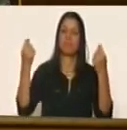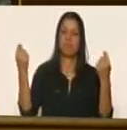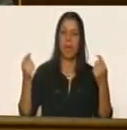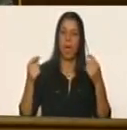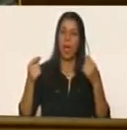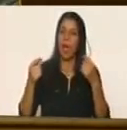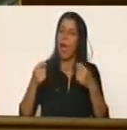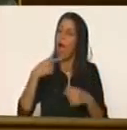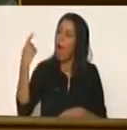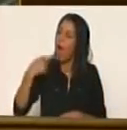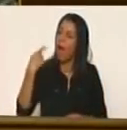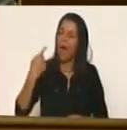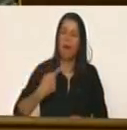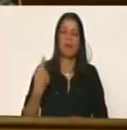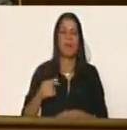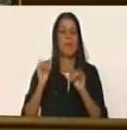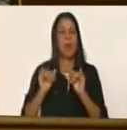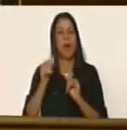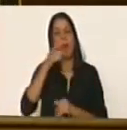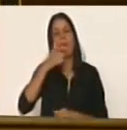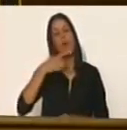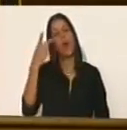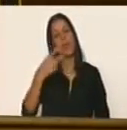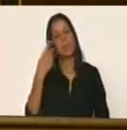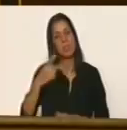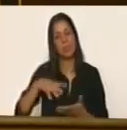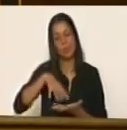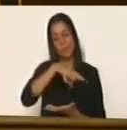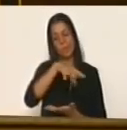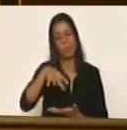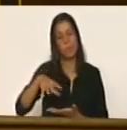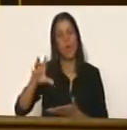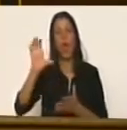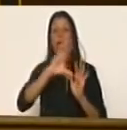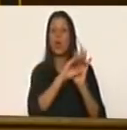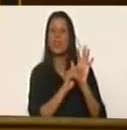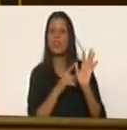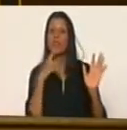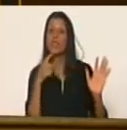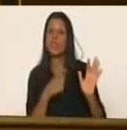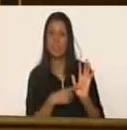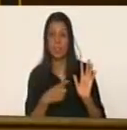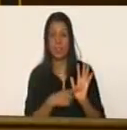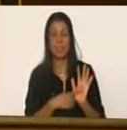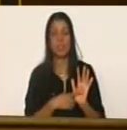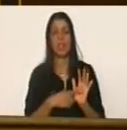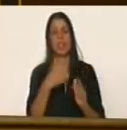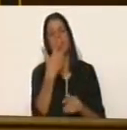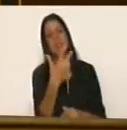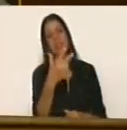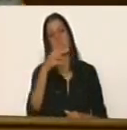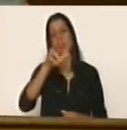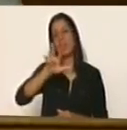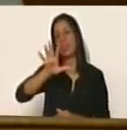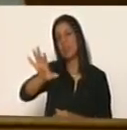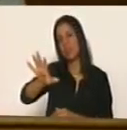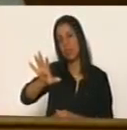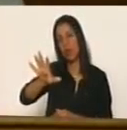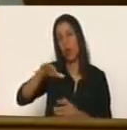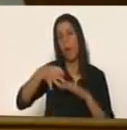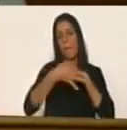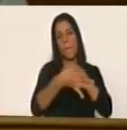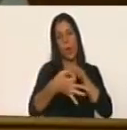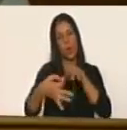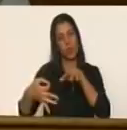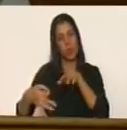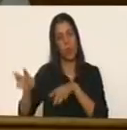mínima expresión político-territorial que está contemplado en nuestra Constitución a nivel de los 335 municipios